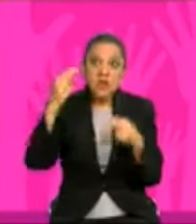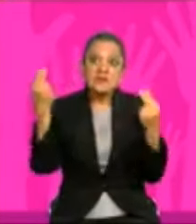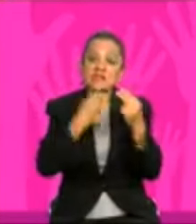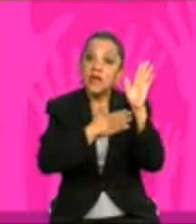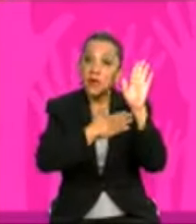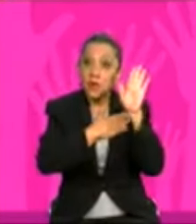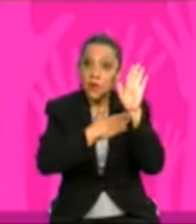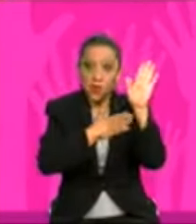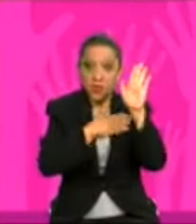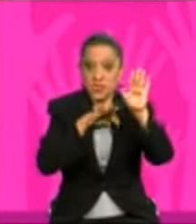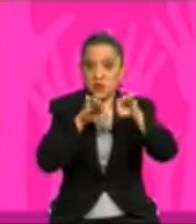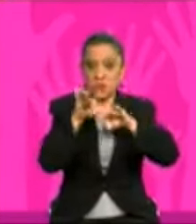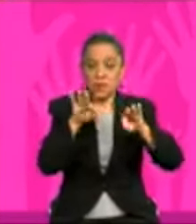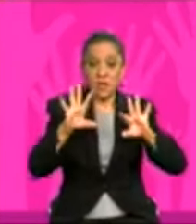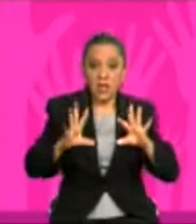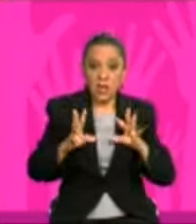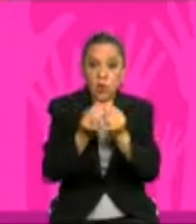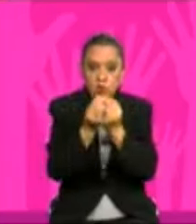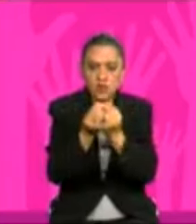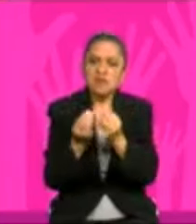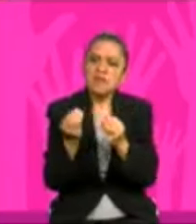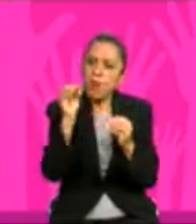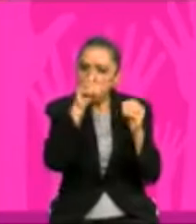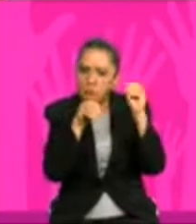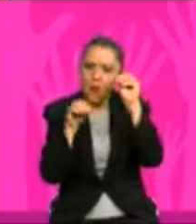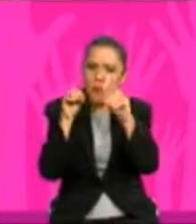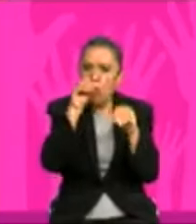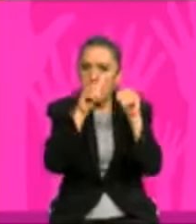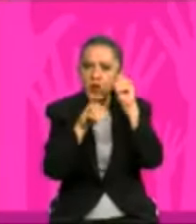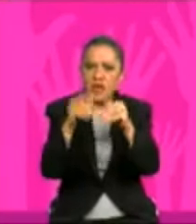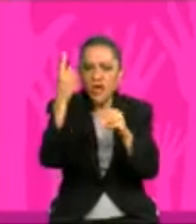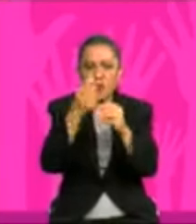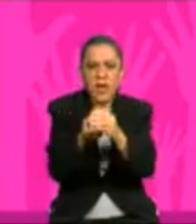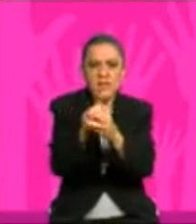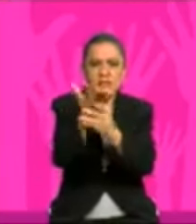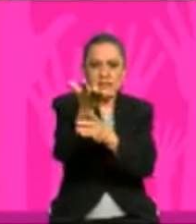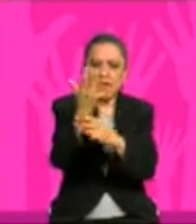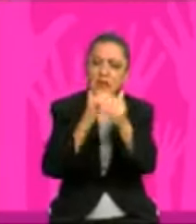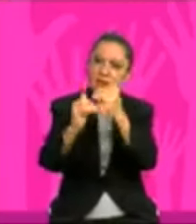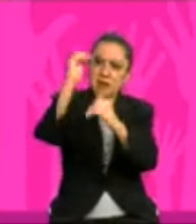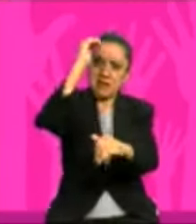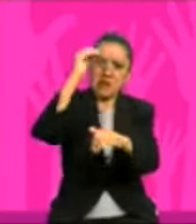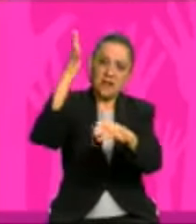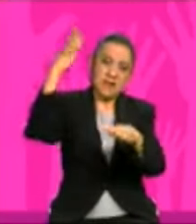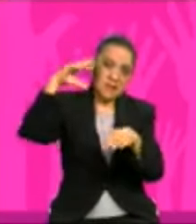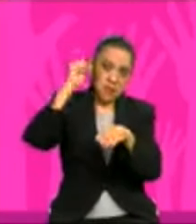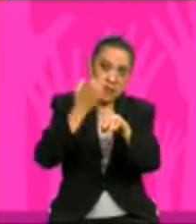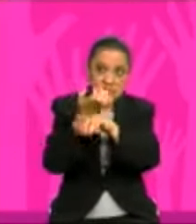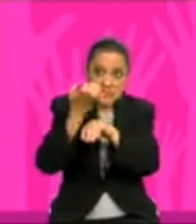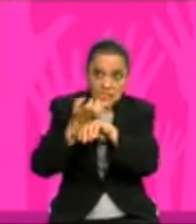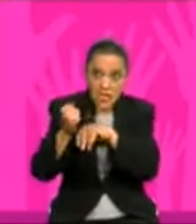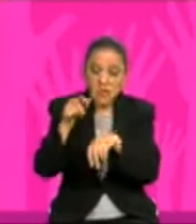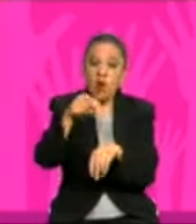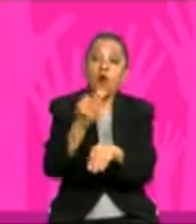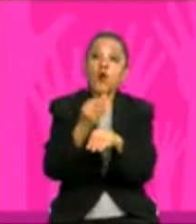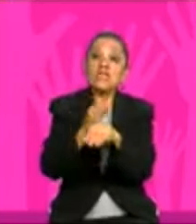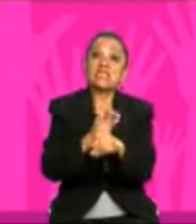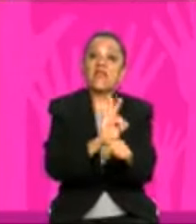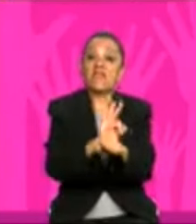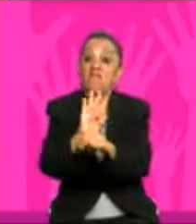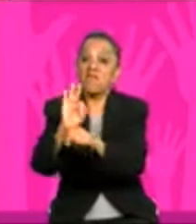de trabajar juntos y poner nuestro granito de arena para sacar adelante a nuestro estado. Es momento de defender